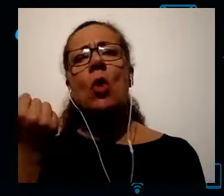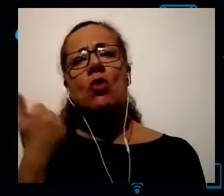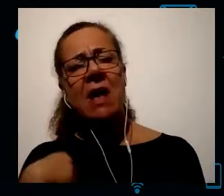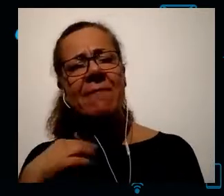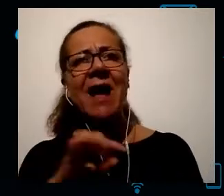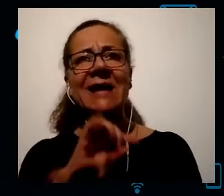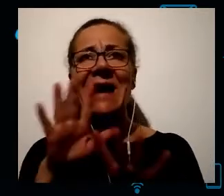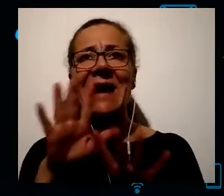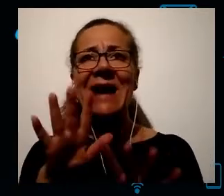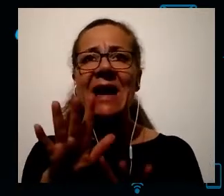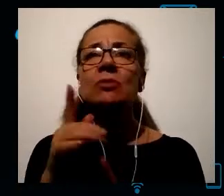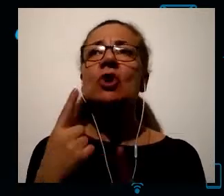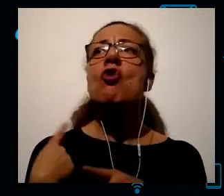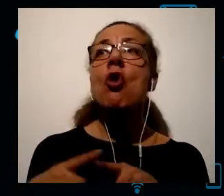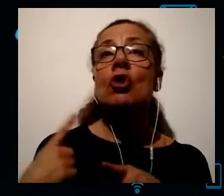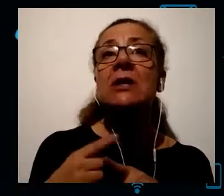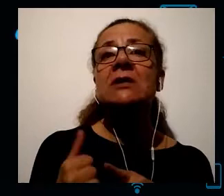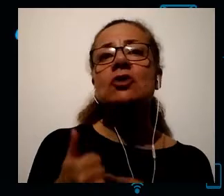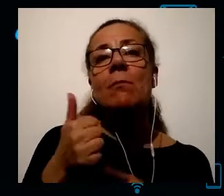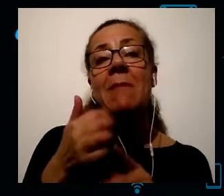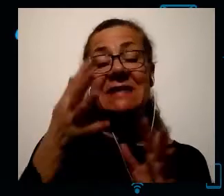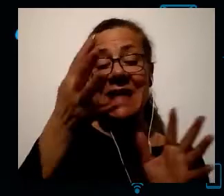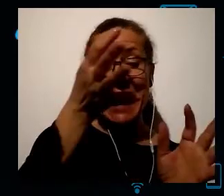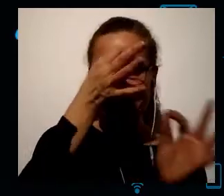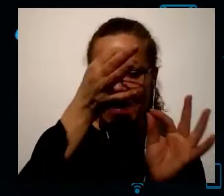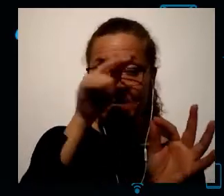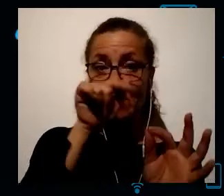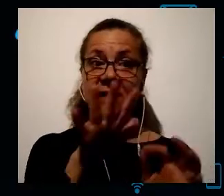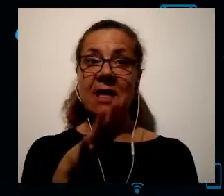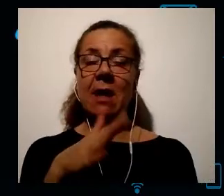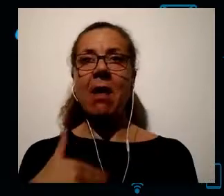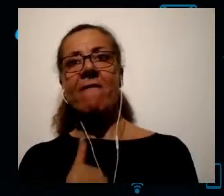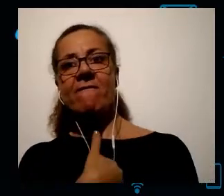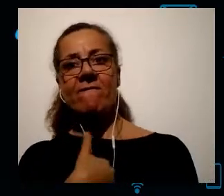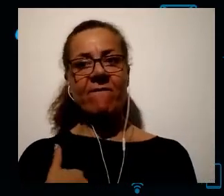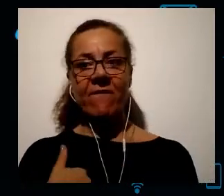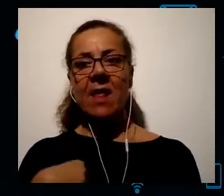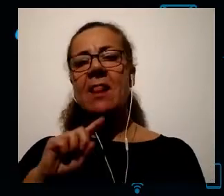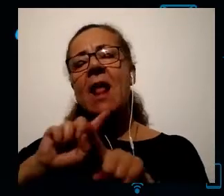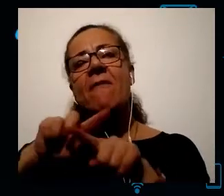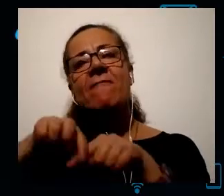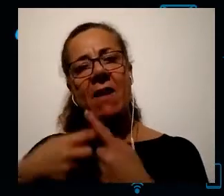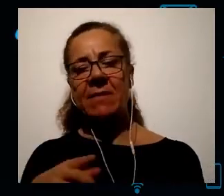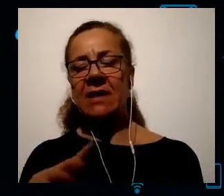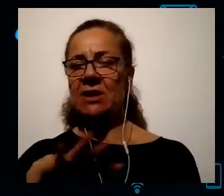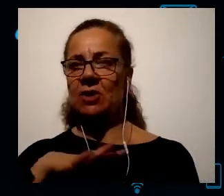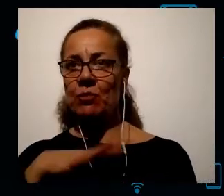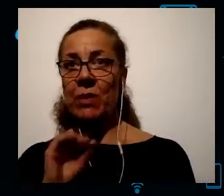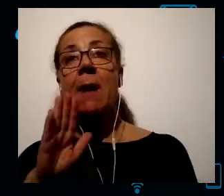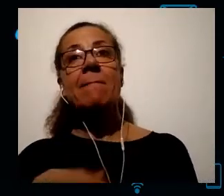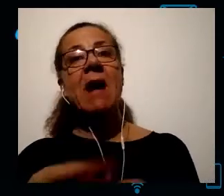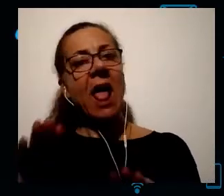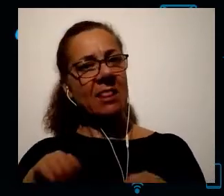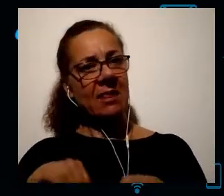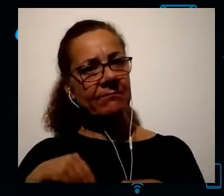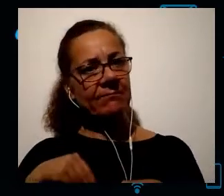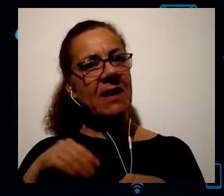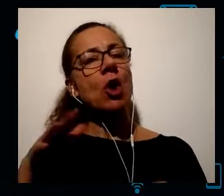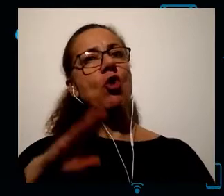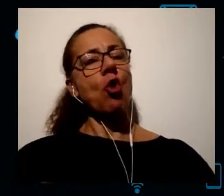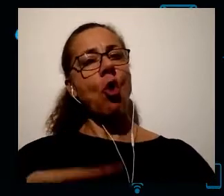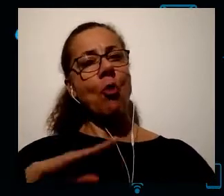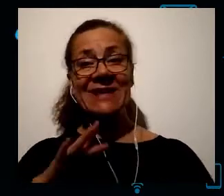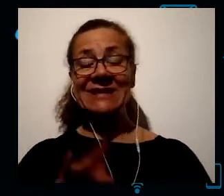que creo que son más más específicos de ese papel que pueden tener las familias en la adquisición de la competencia digital